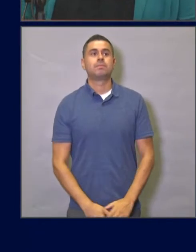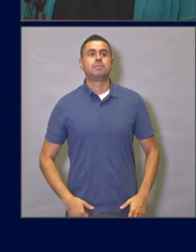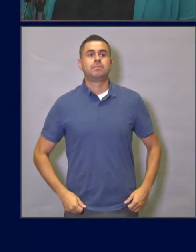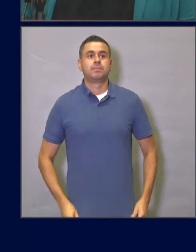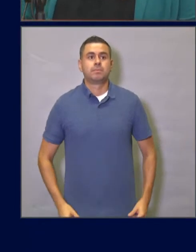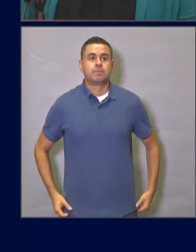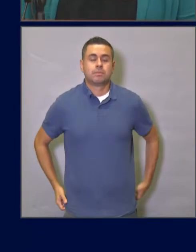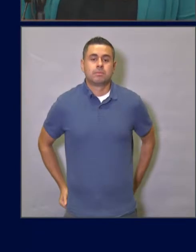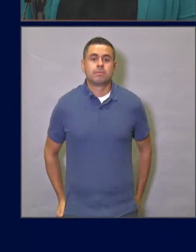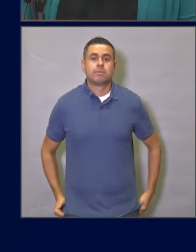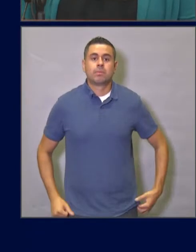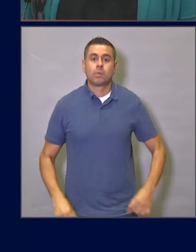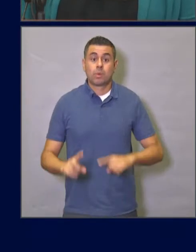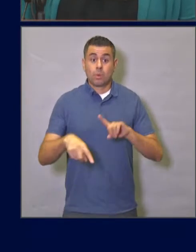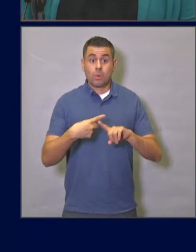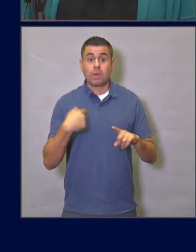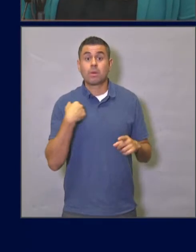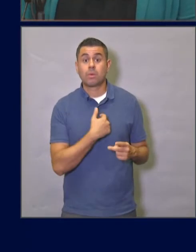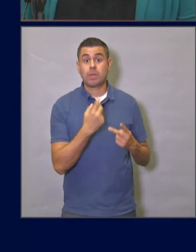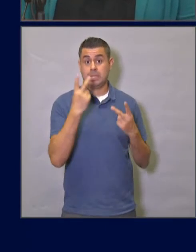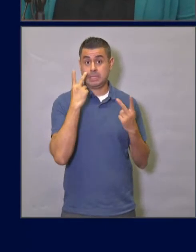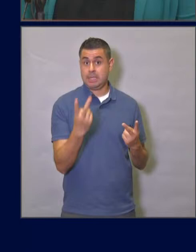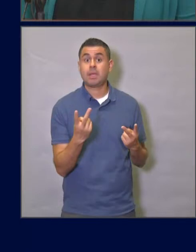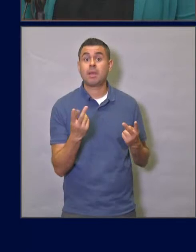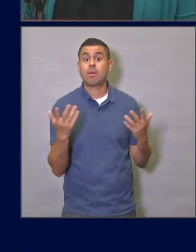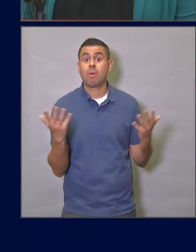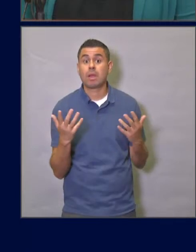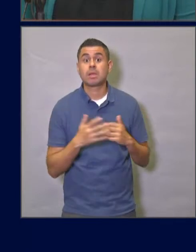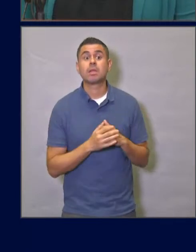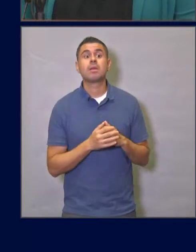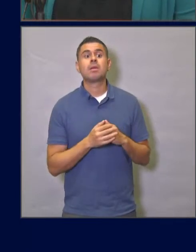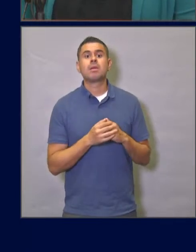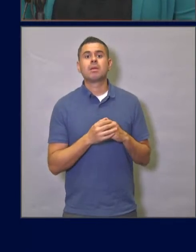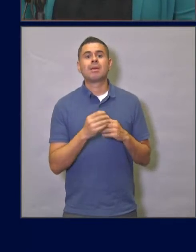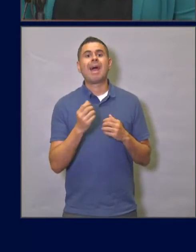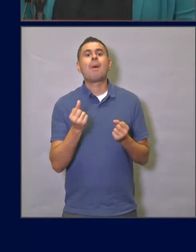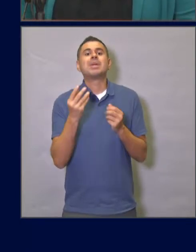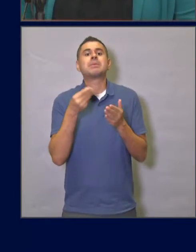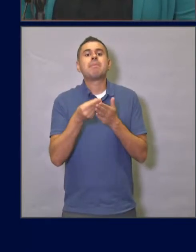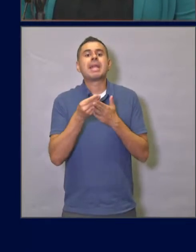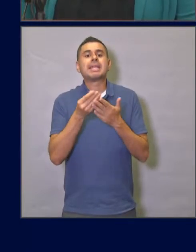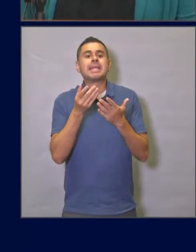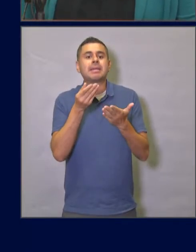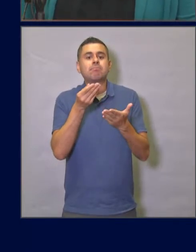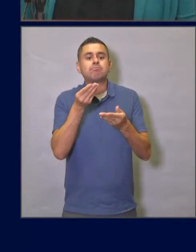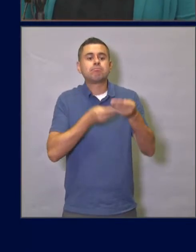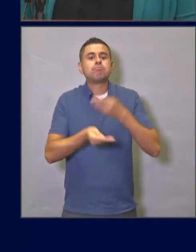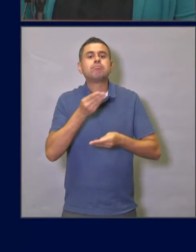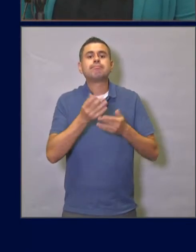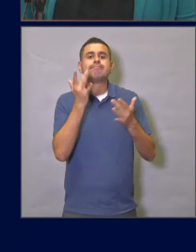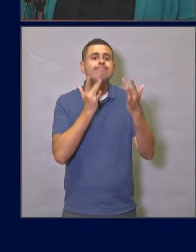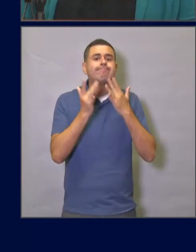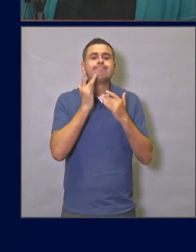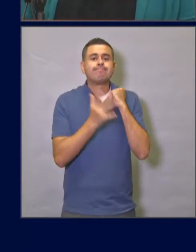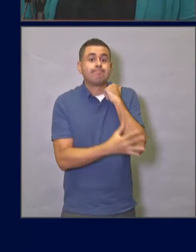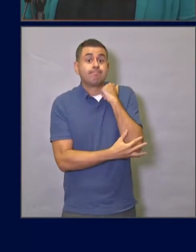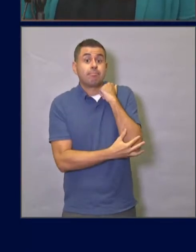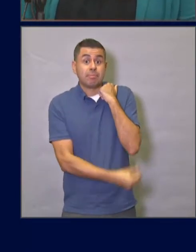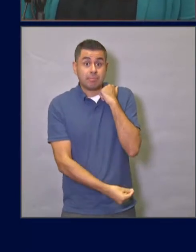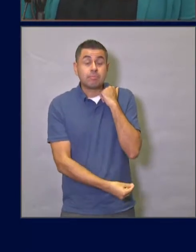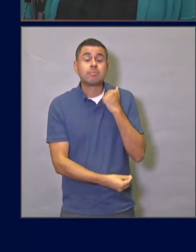Cuando analizamos los casos por área de pobreza, vemos que el ingreso del área está